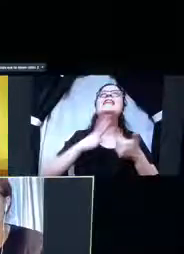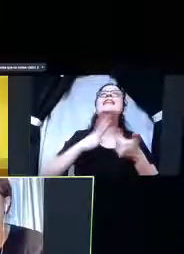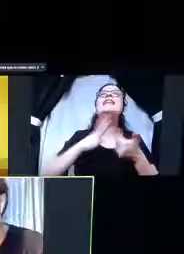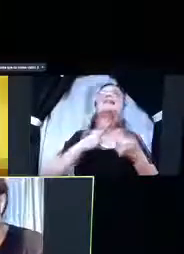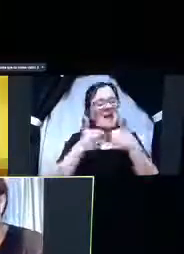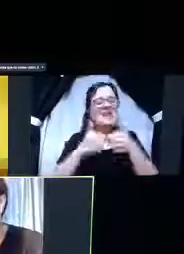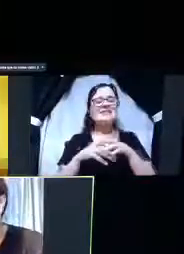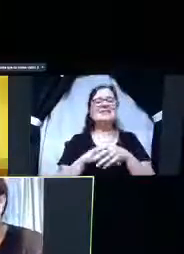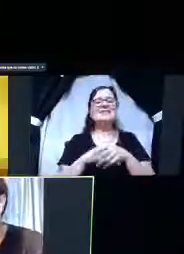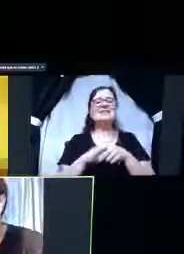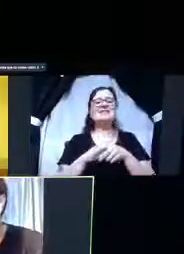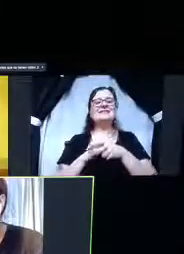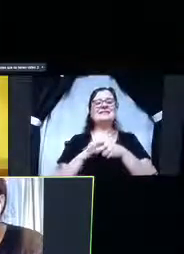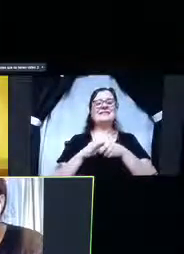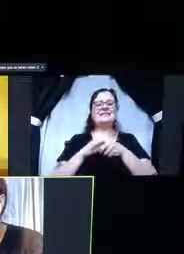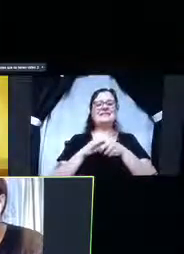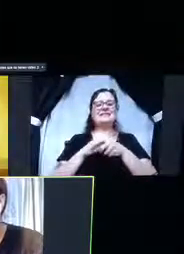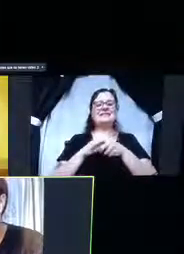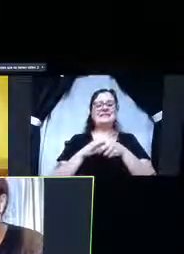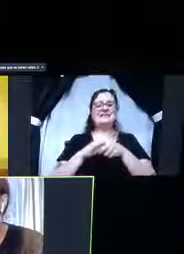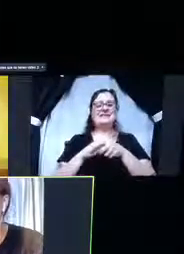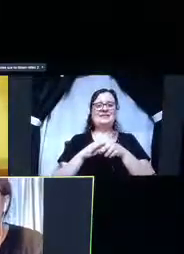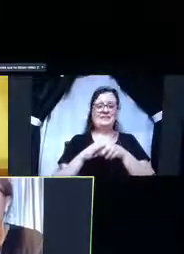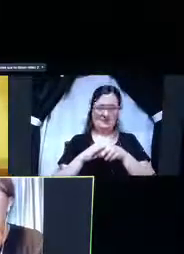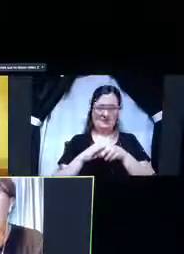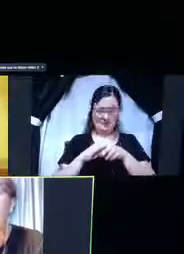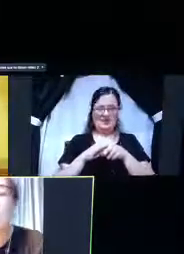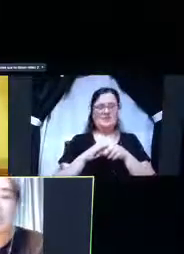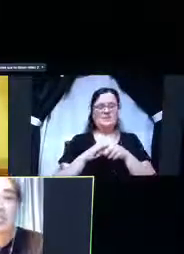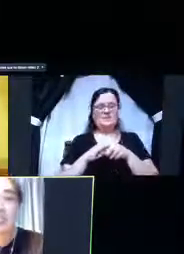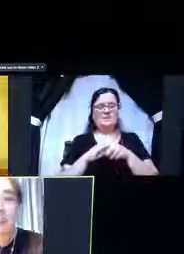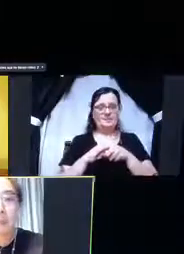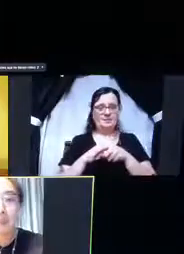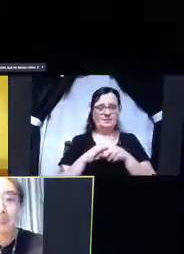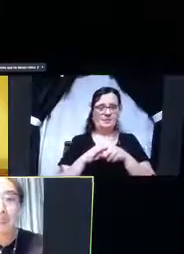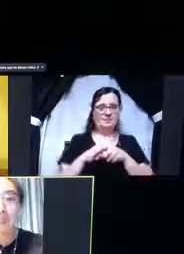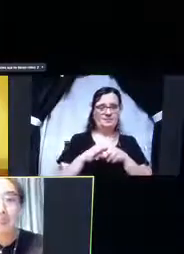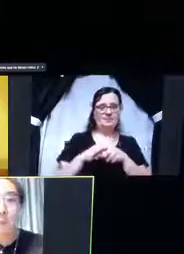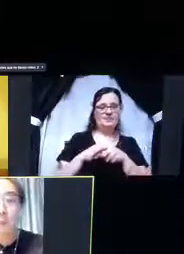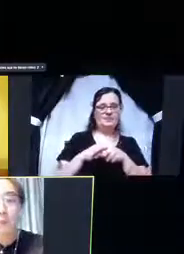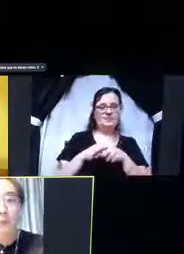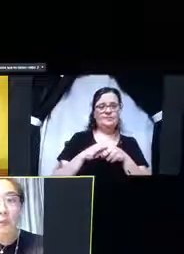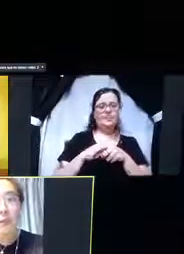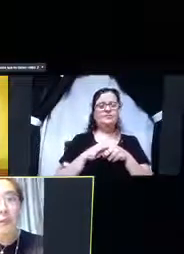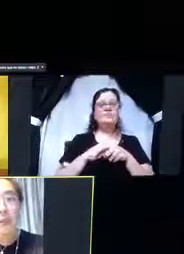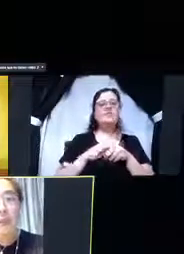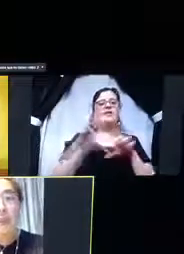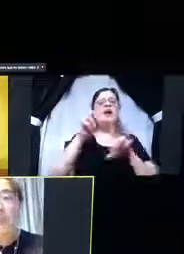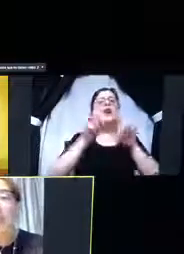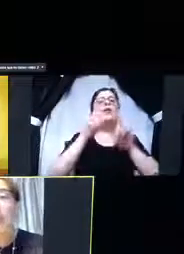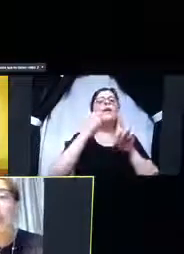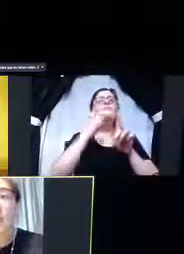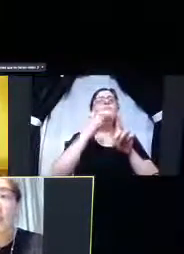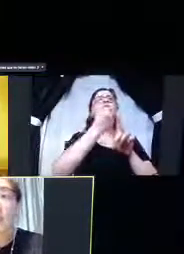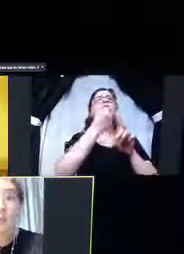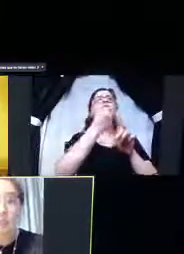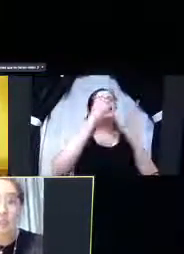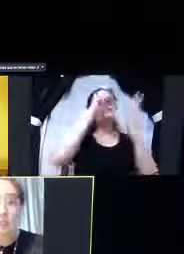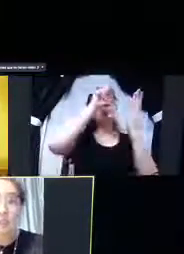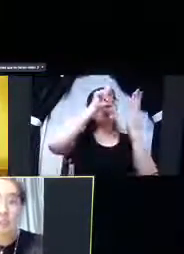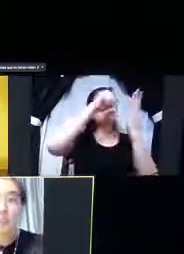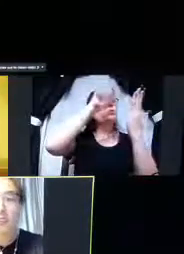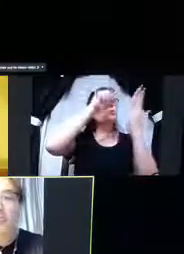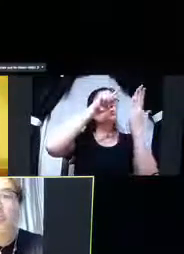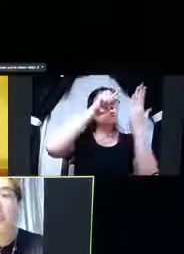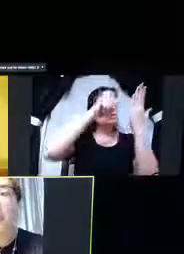Bien. Por venir, por estar. Bien. Hay algunas preguntas que ya se me pasaron, no puedo subir para arriba. Les pido disculpas si ven